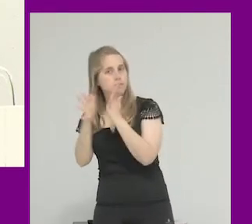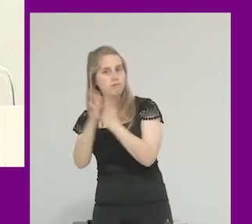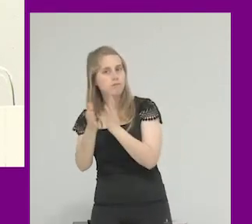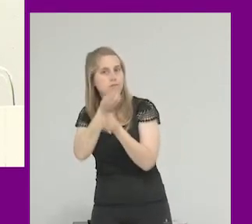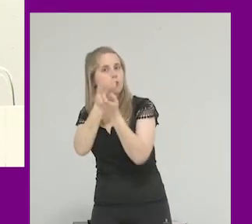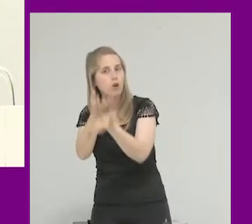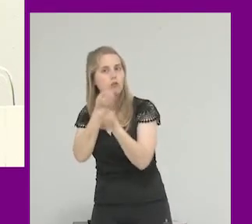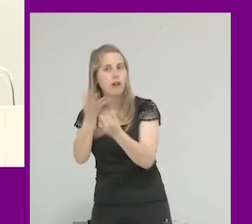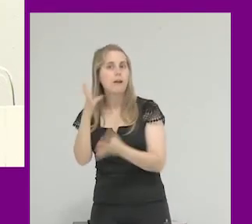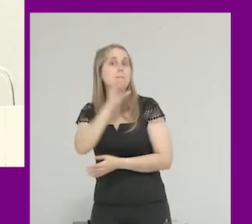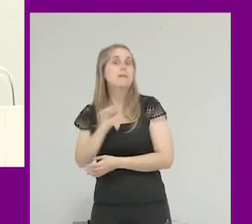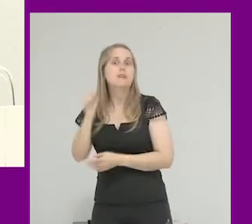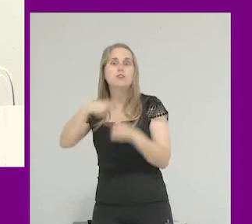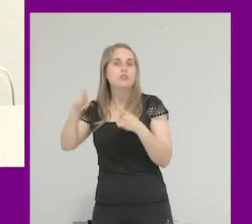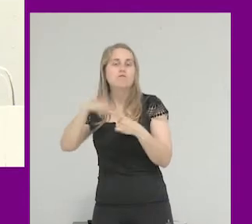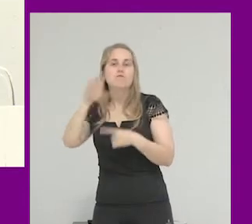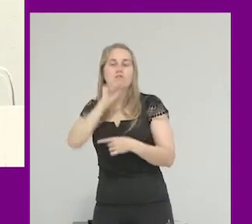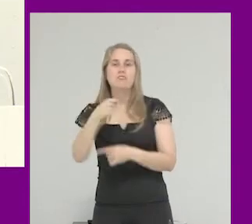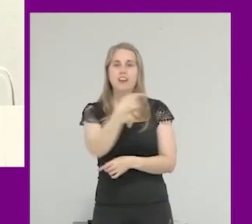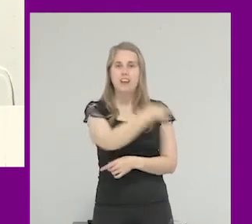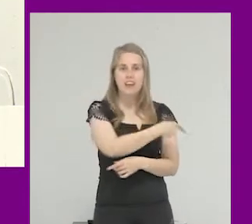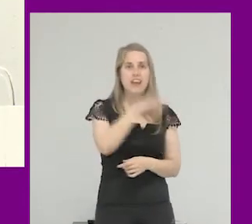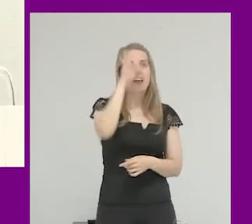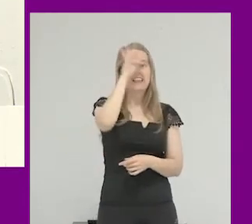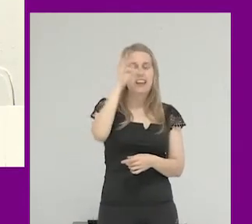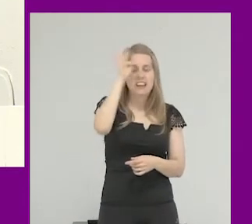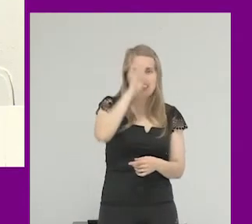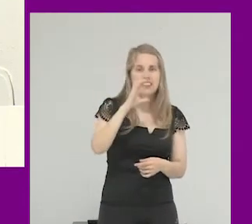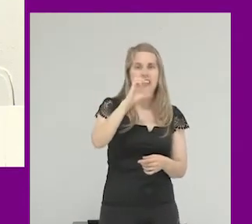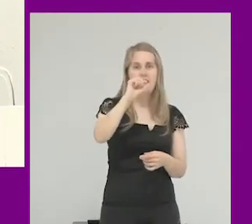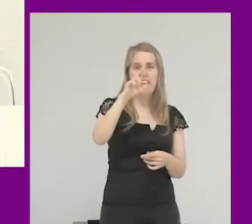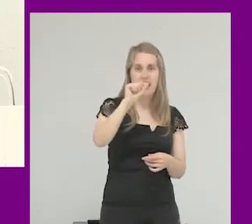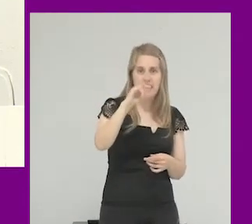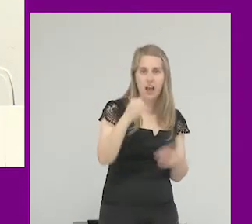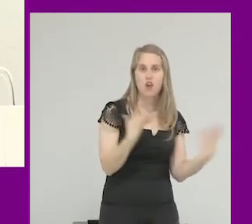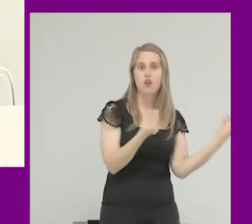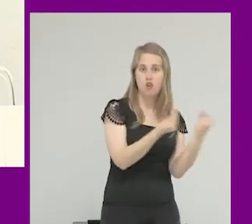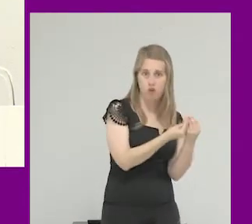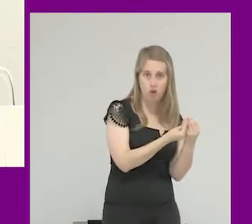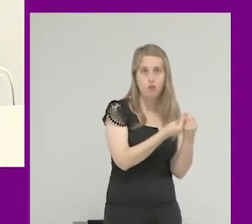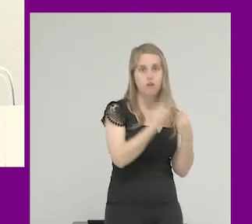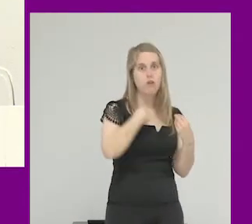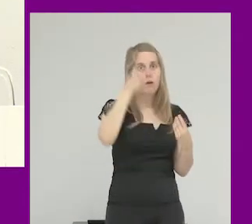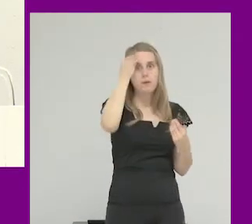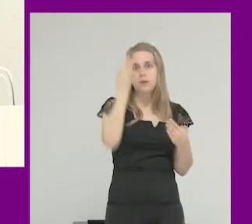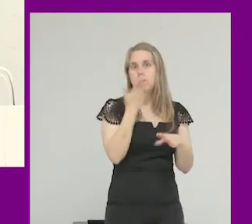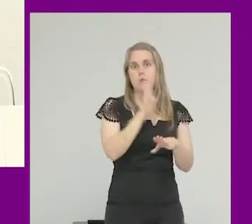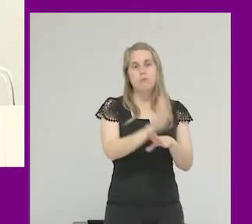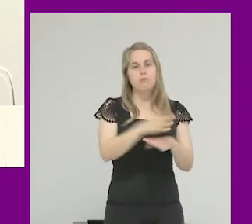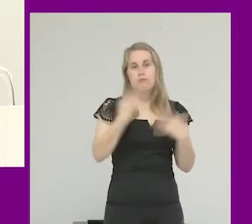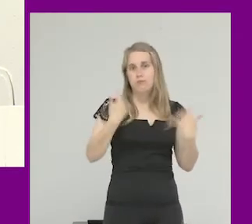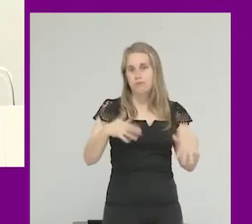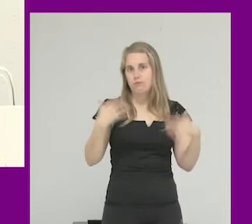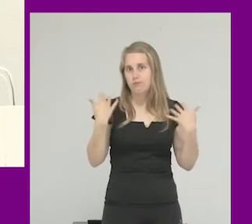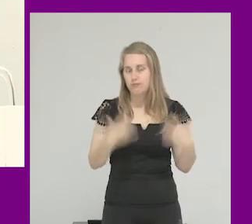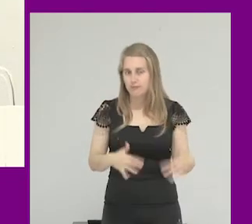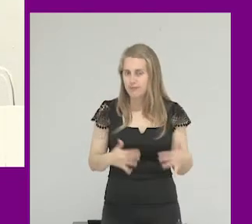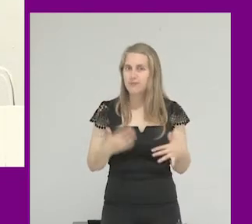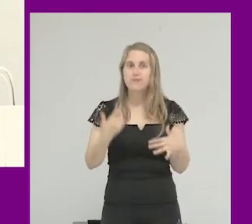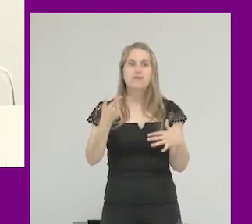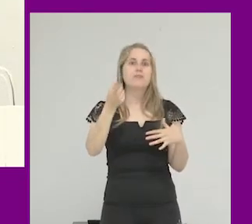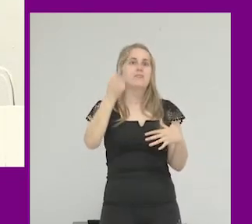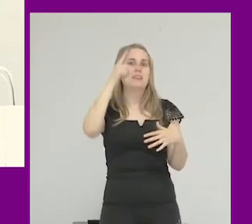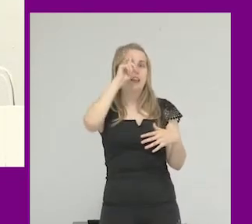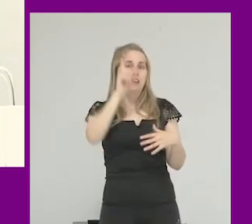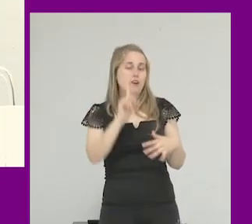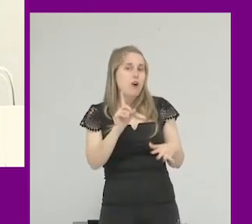las maravillas que ella hizo su tesis con Celia Amorós. Eso me parece ya una carta de presentación, vamos, no sé si